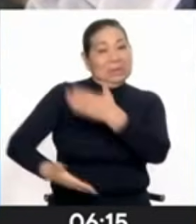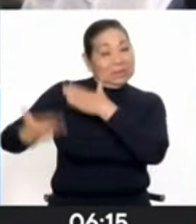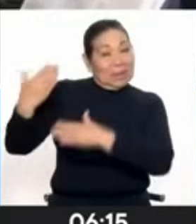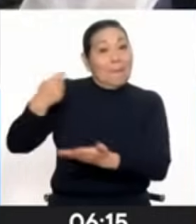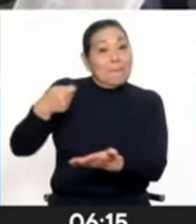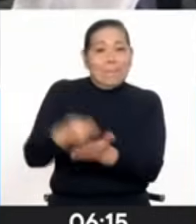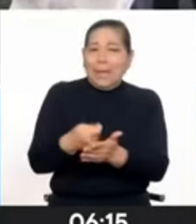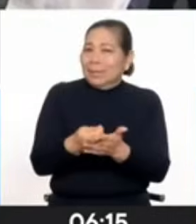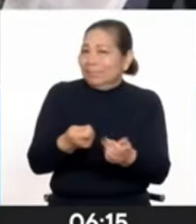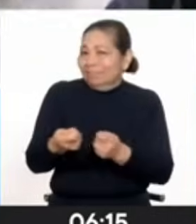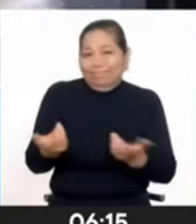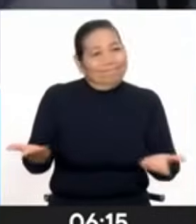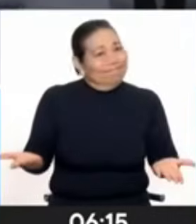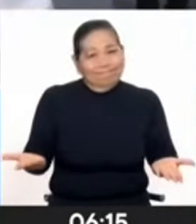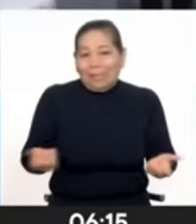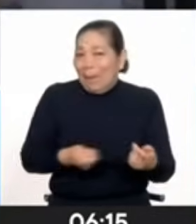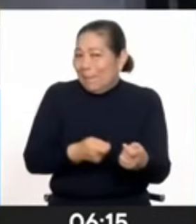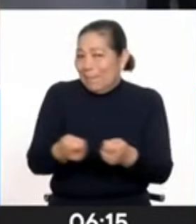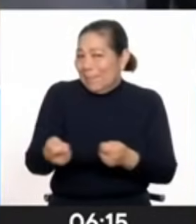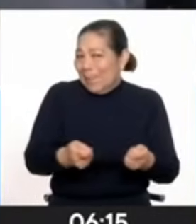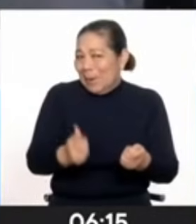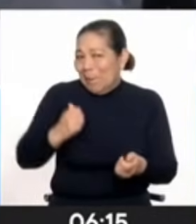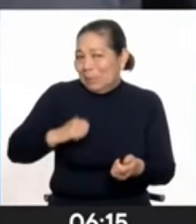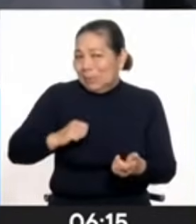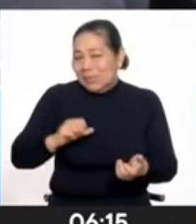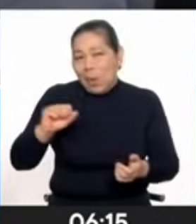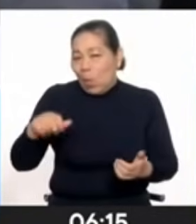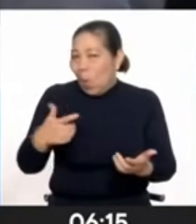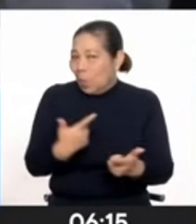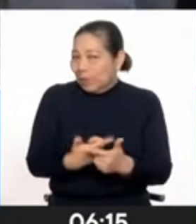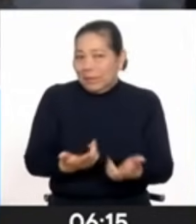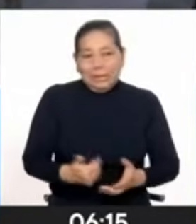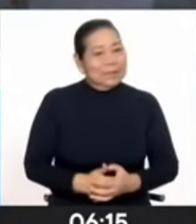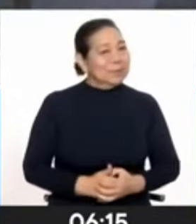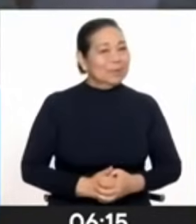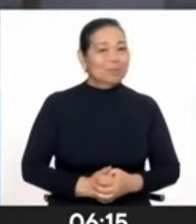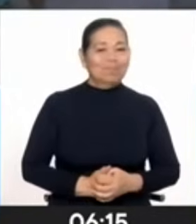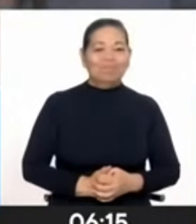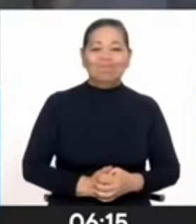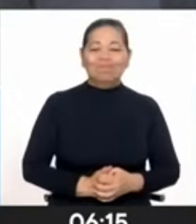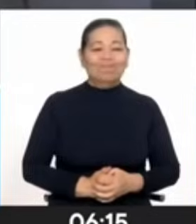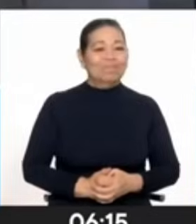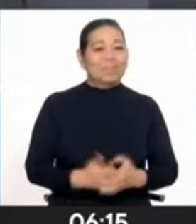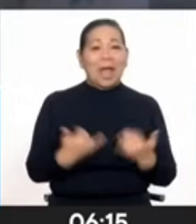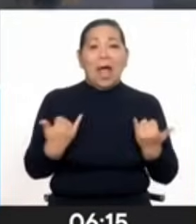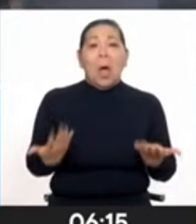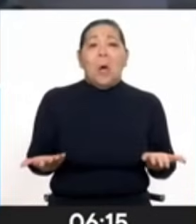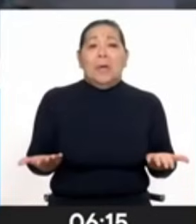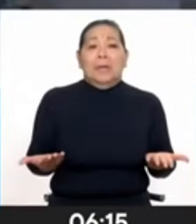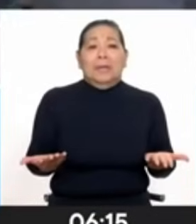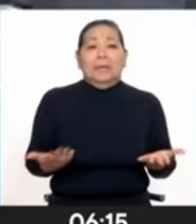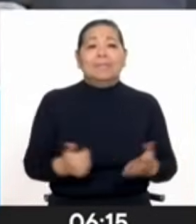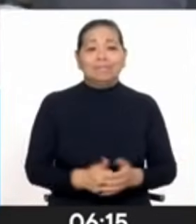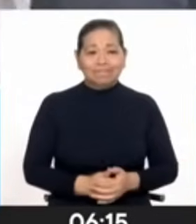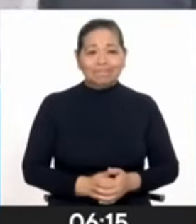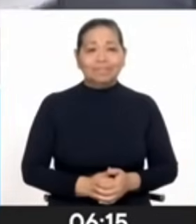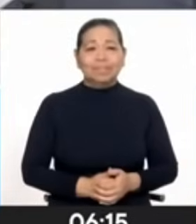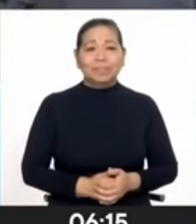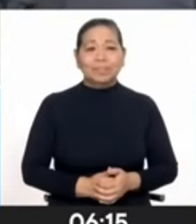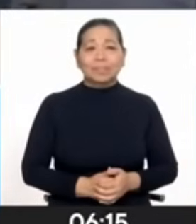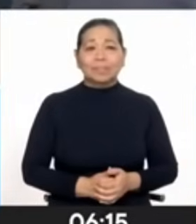cosas irregulares que se estaba manejando en la Municipalidad de San Juan de Lurigancho. Claro, eso es lo que ¿ya? aparentemente y eso ahora nos sorprende. Está dando, ¿no?